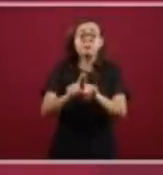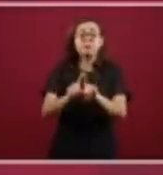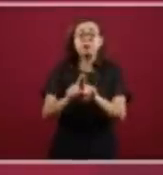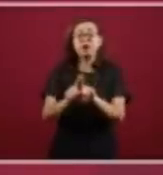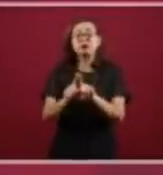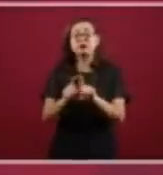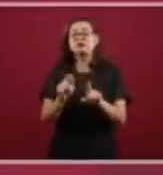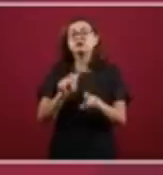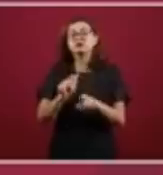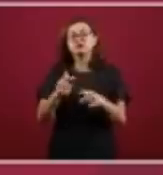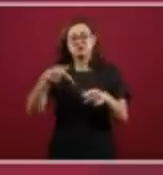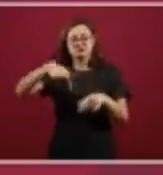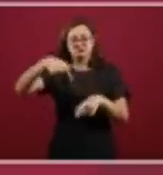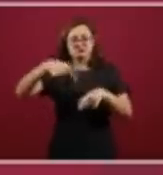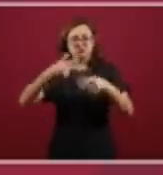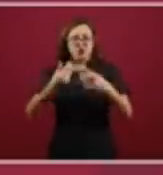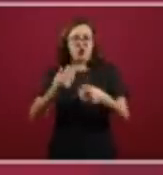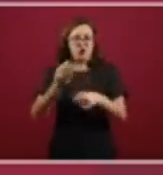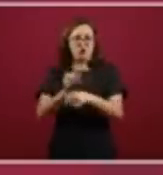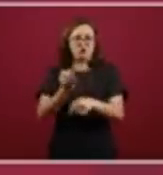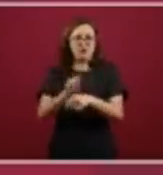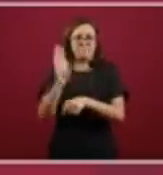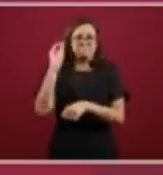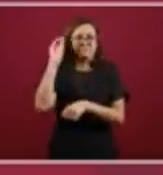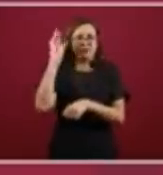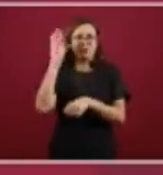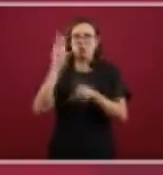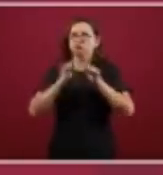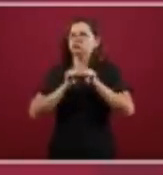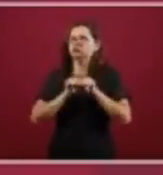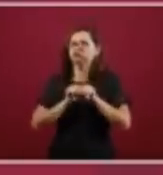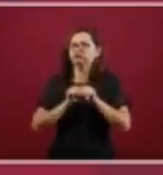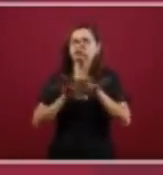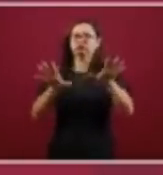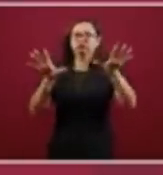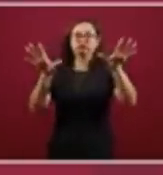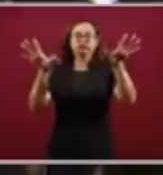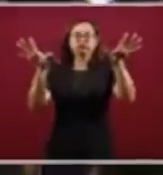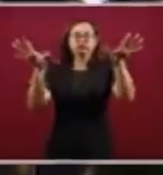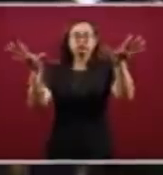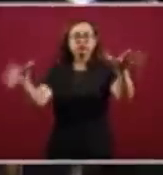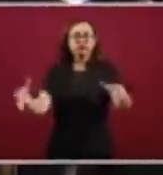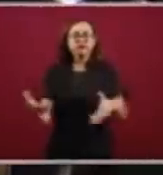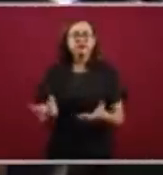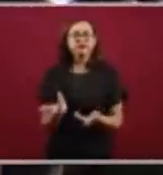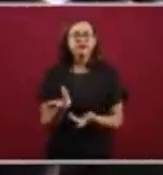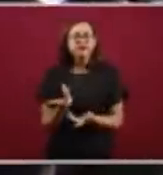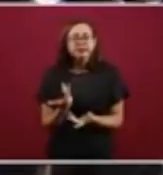se está transmitiendo en vivo y en